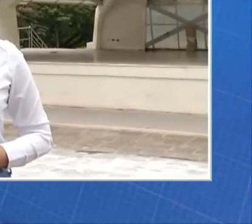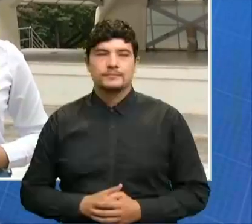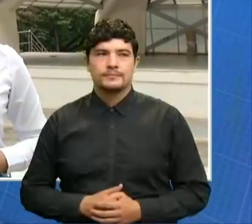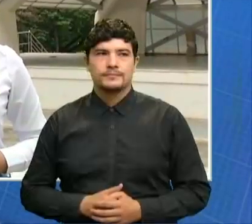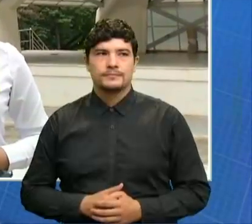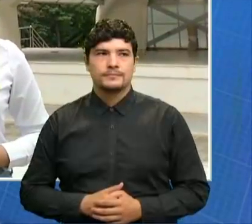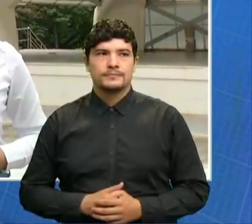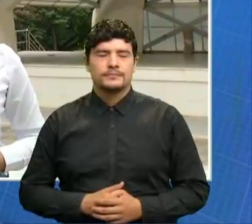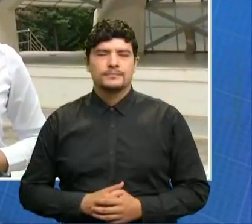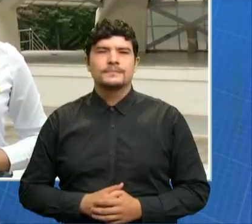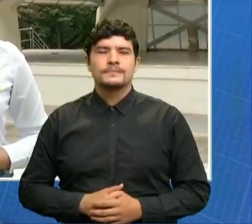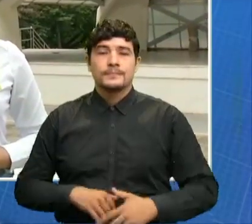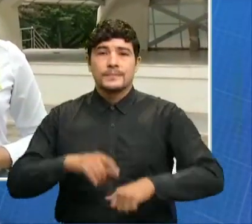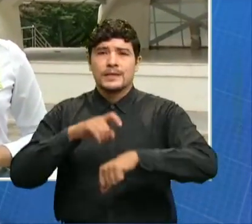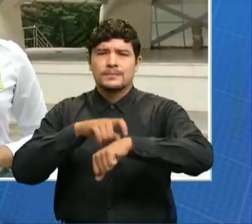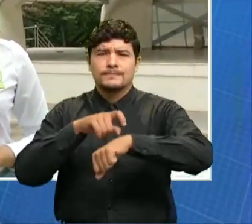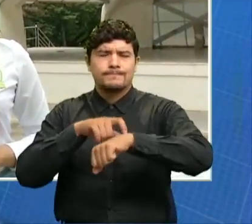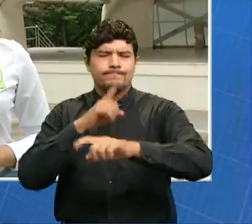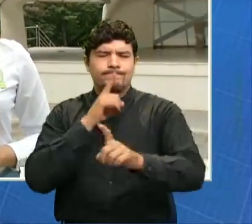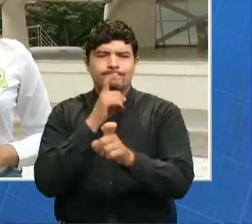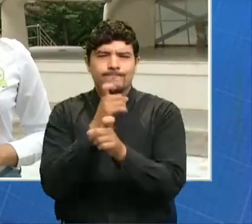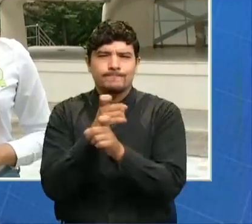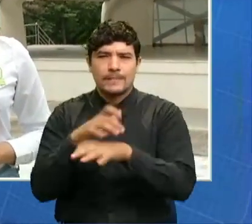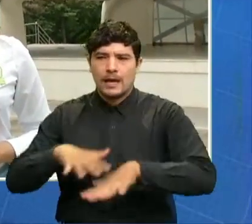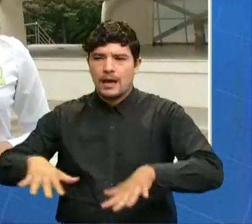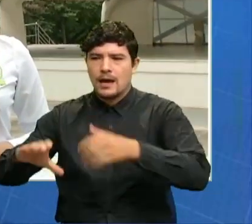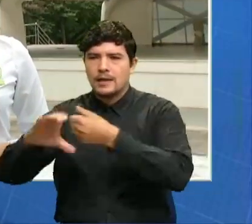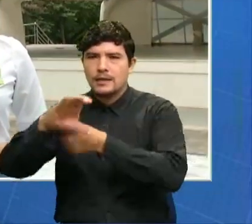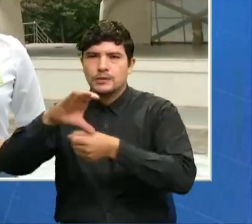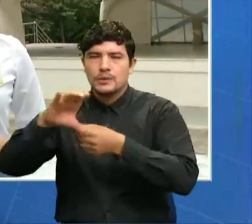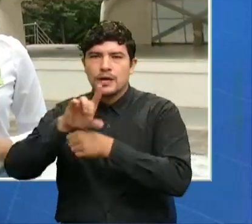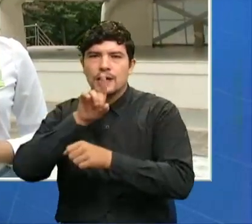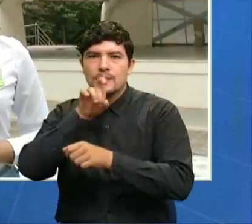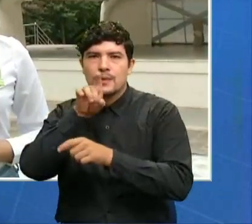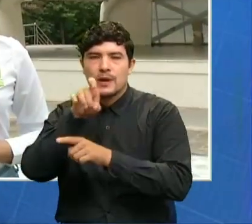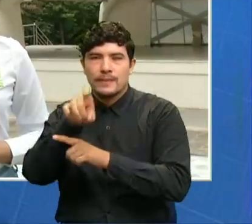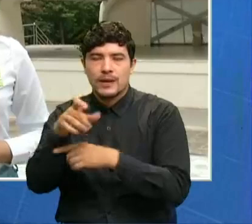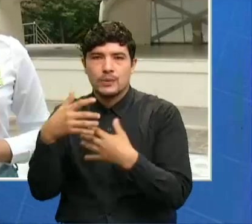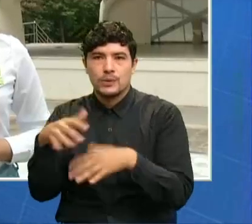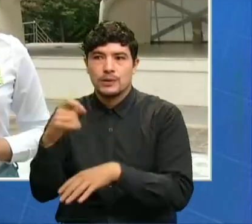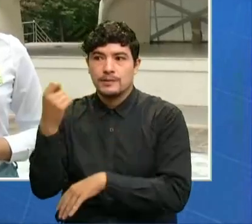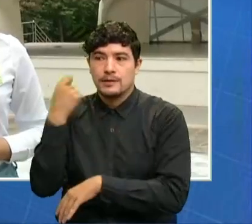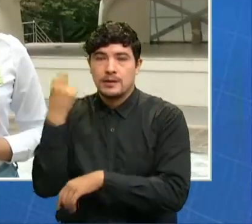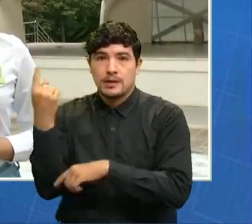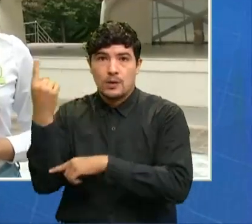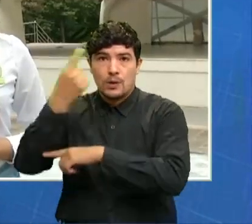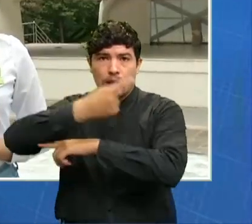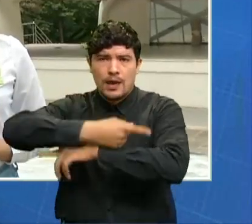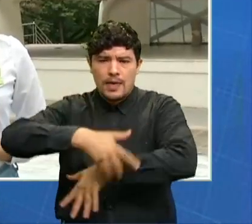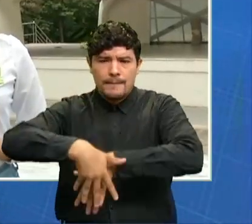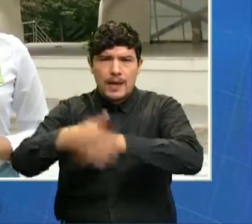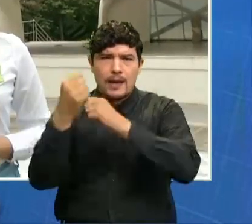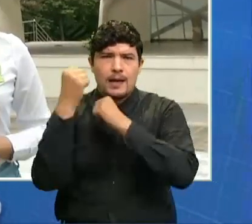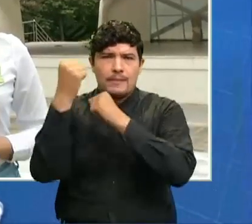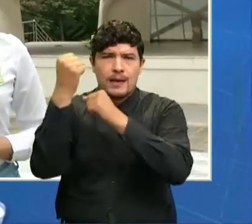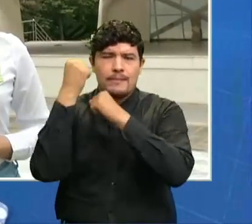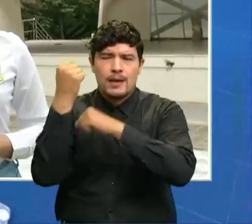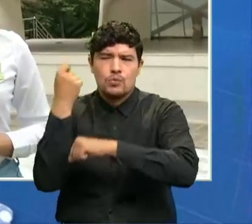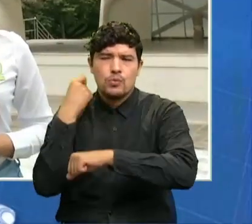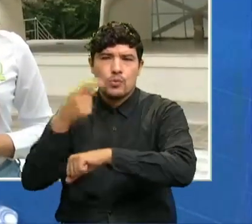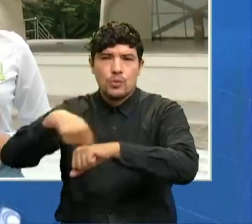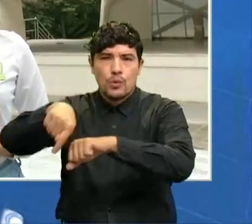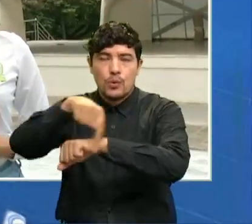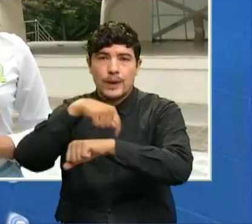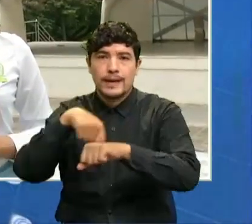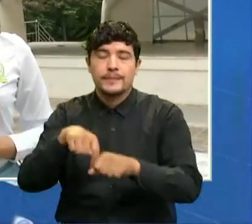Que han sido momentos difíciles en diferentes puntos de Bucaramanga y el área metropolitana durante las jornadas de protesta que se han convocado en las últimas horas por